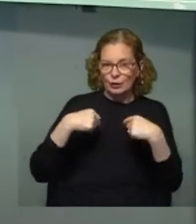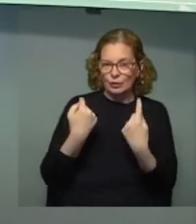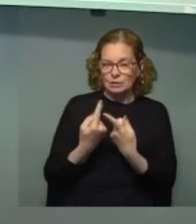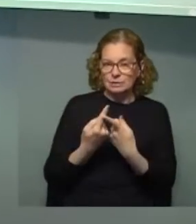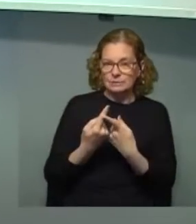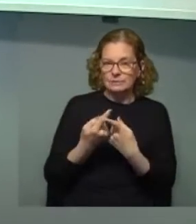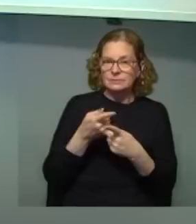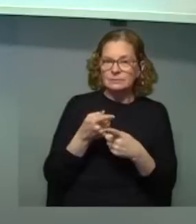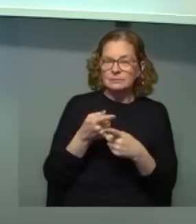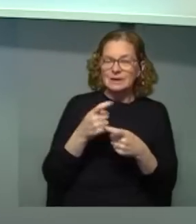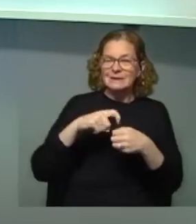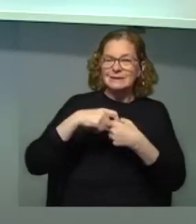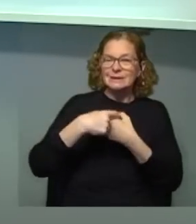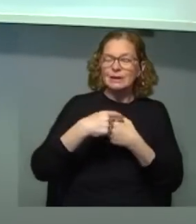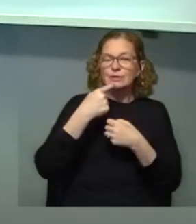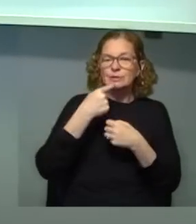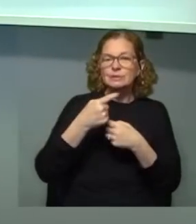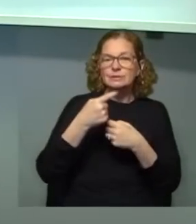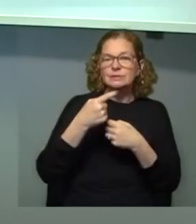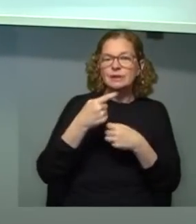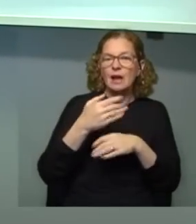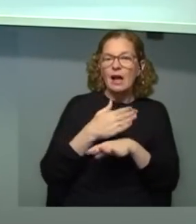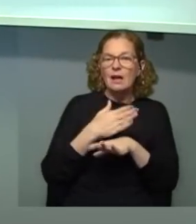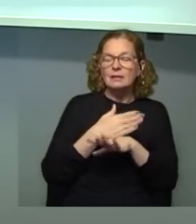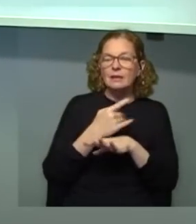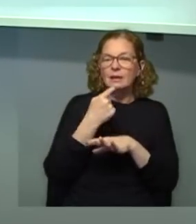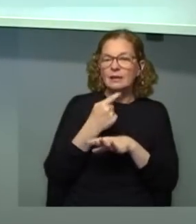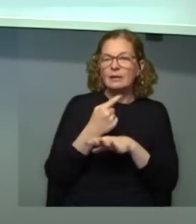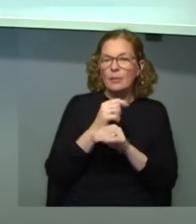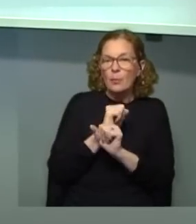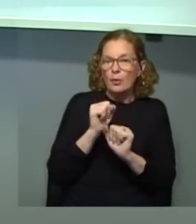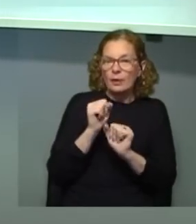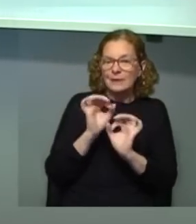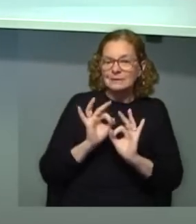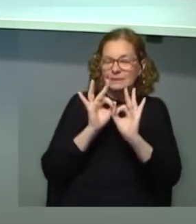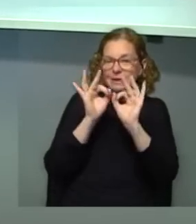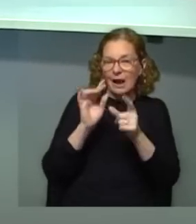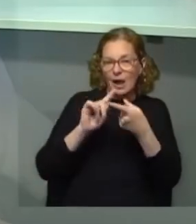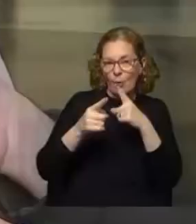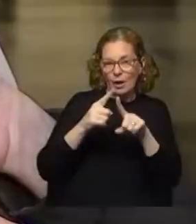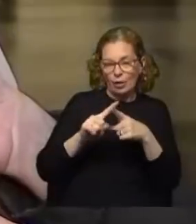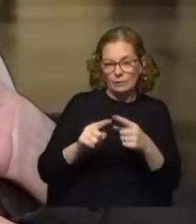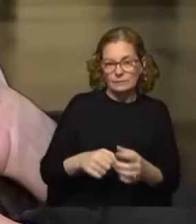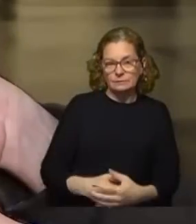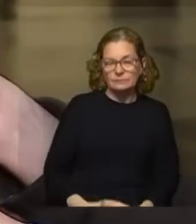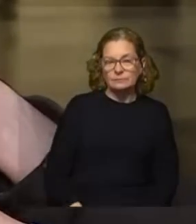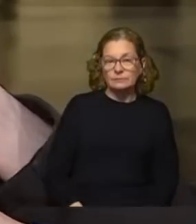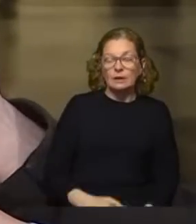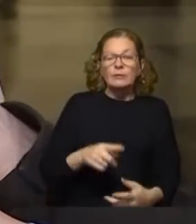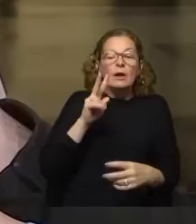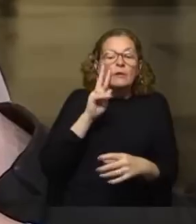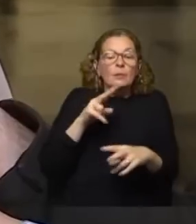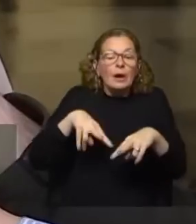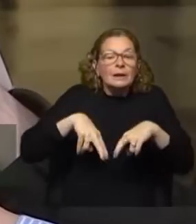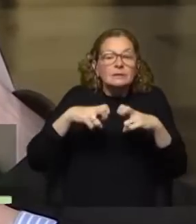y desde el sindicato dicen que todavía es prematuro decir si se podrán alcanzar acuerdos tenemos que